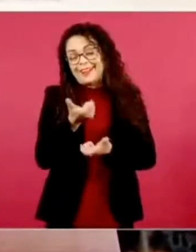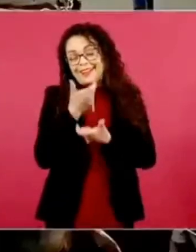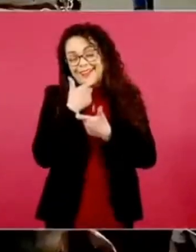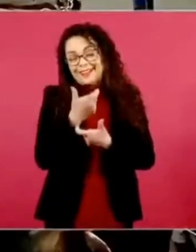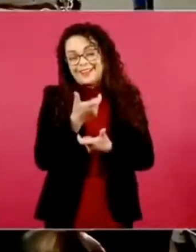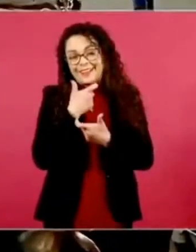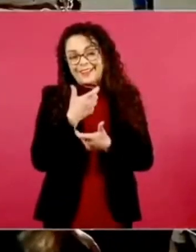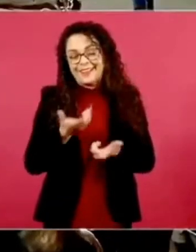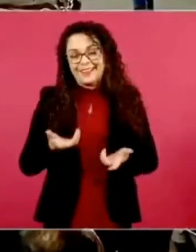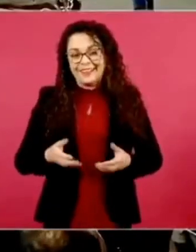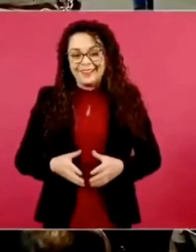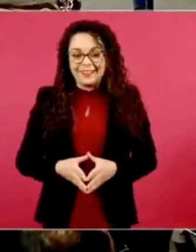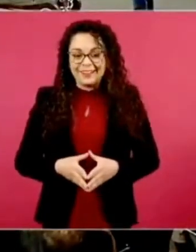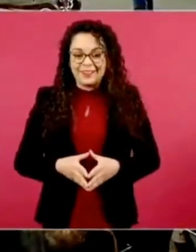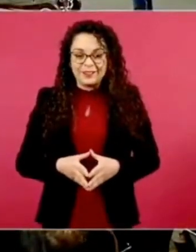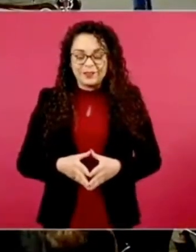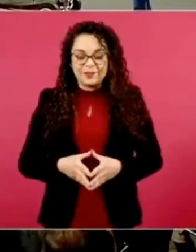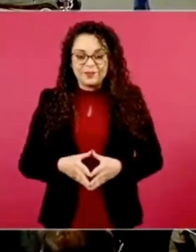¿Eh?